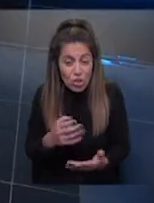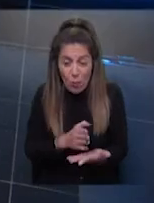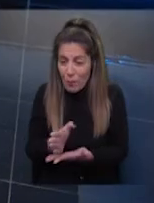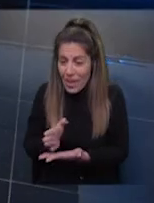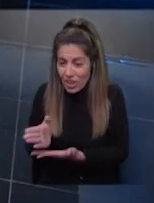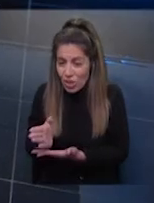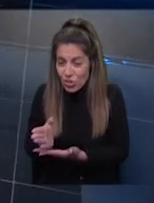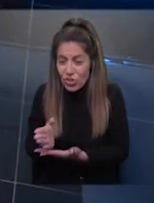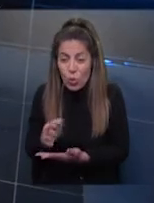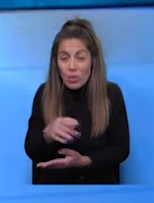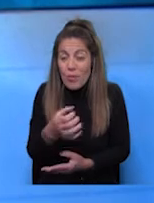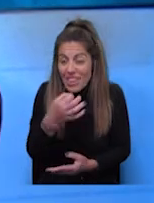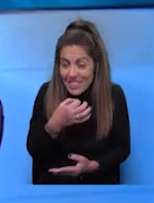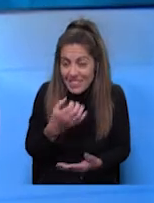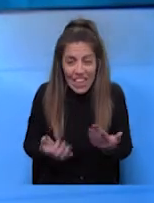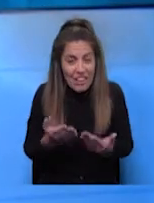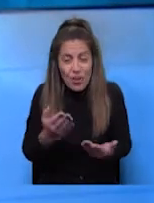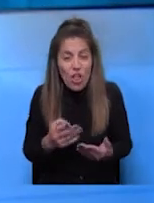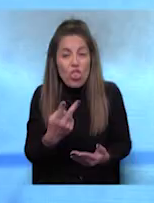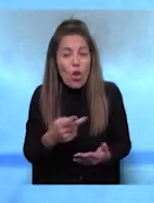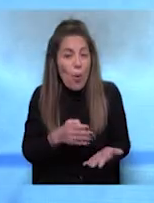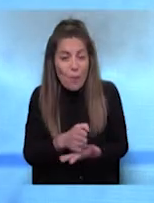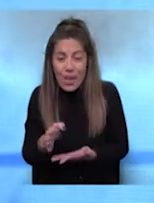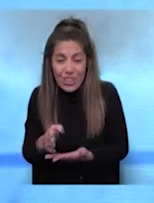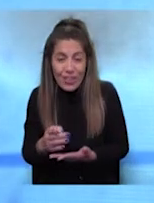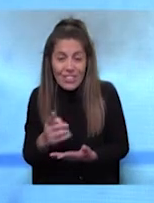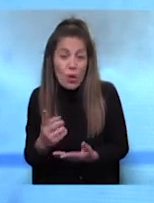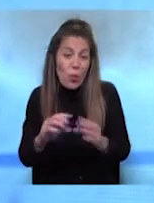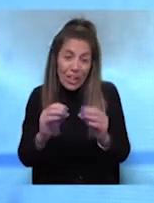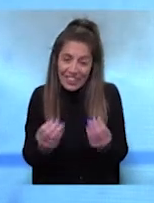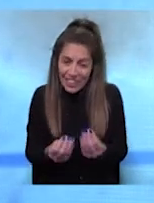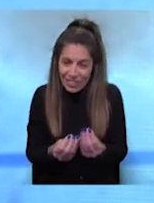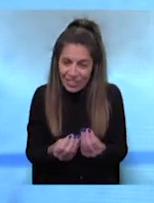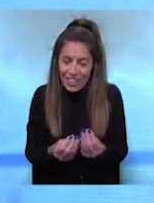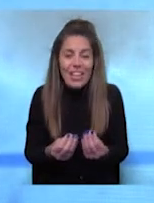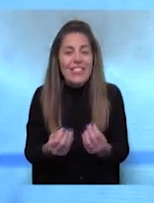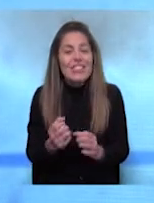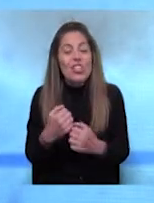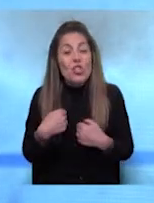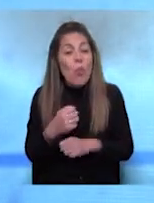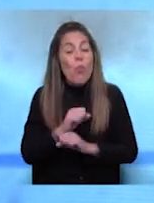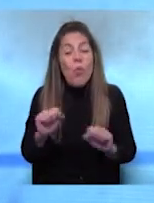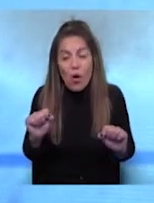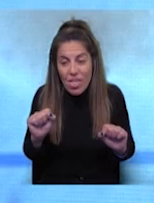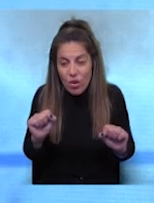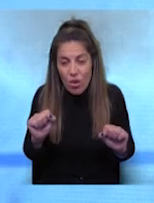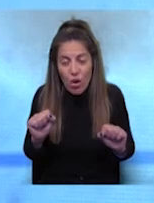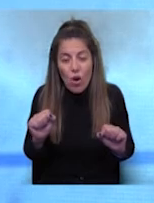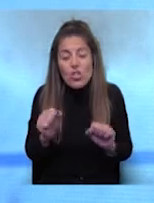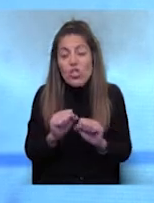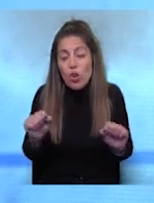Sí. Y usted me está diciendo que está evaluando otra propuesta. Dos medios que hacen un entero, ¿no? Entonces, bueno, si yo puedo,